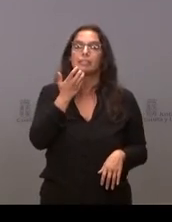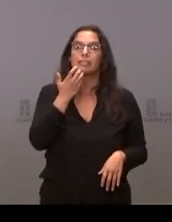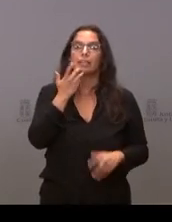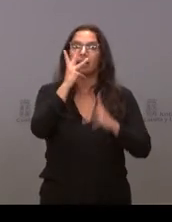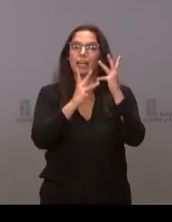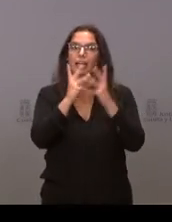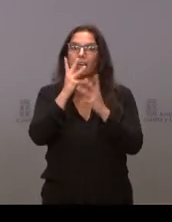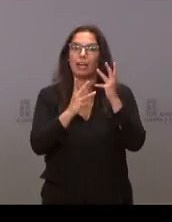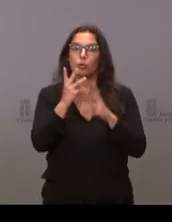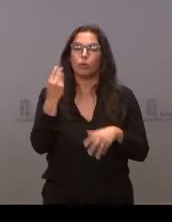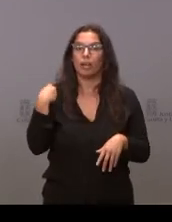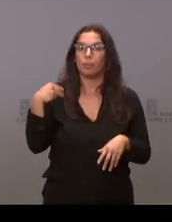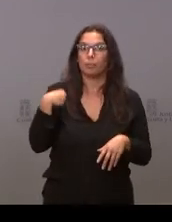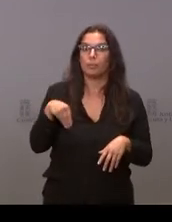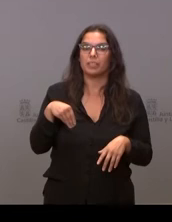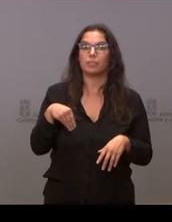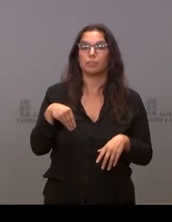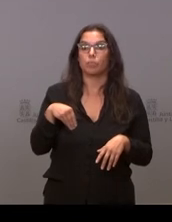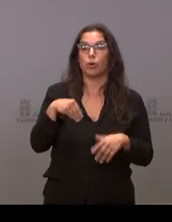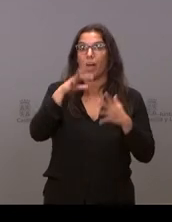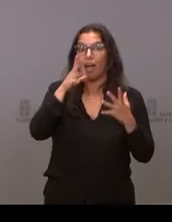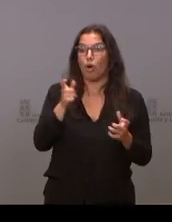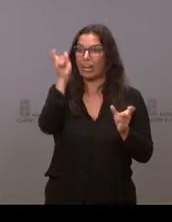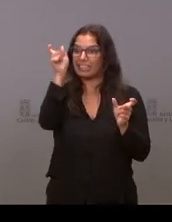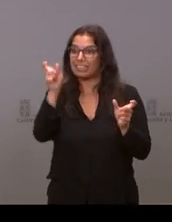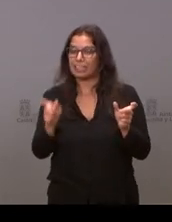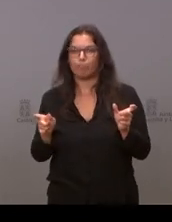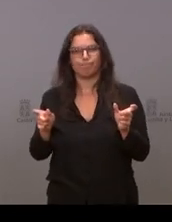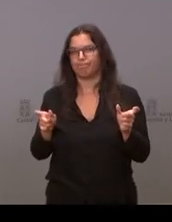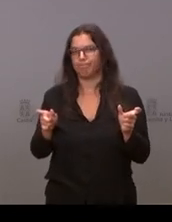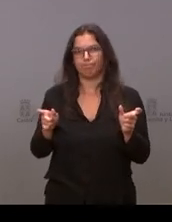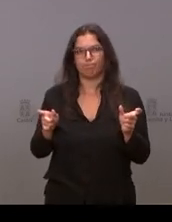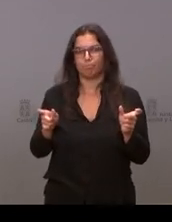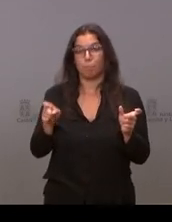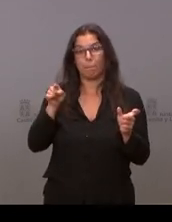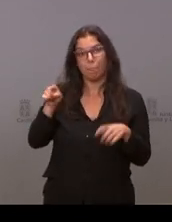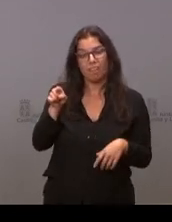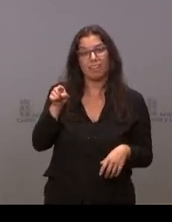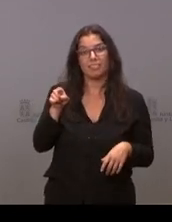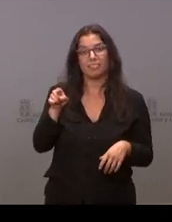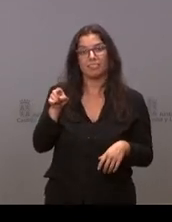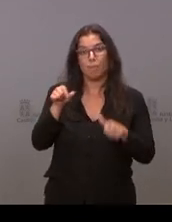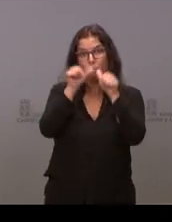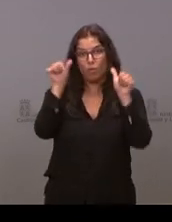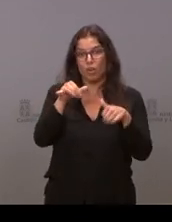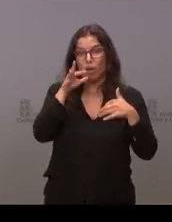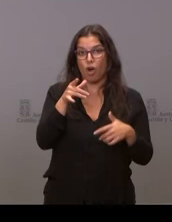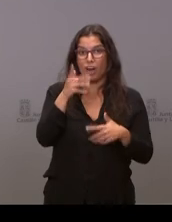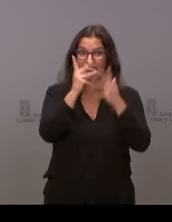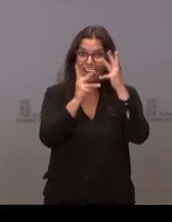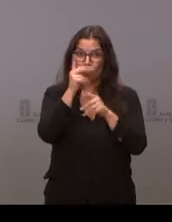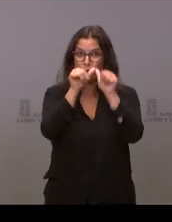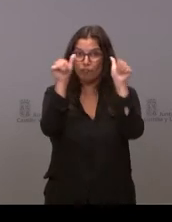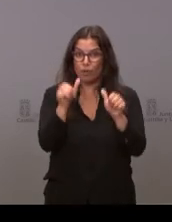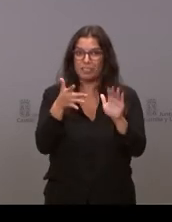de la degresividad con el que se está trabajando actualmente. Eso es, desde nuestro punto de vista,